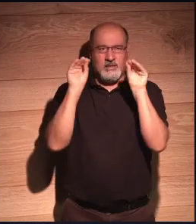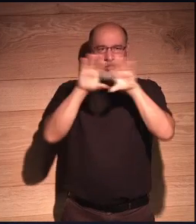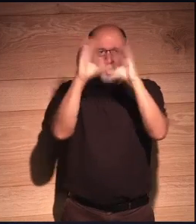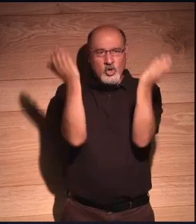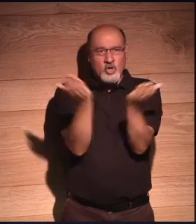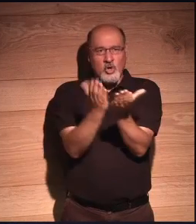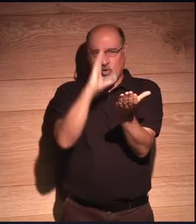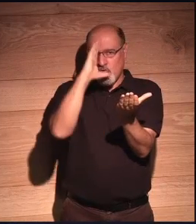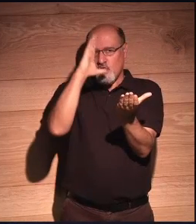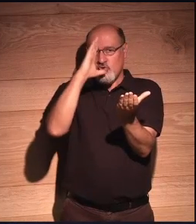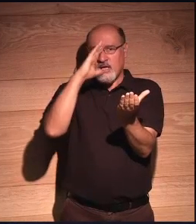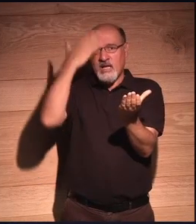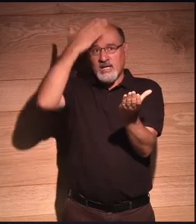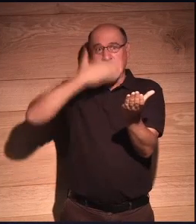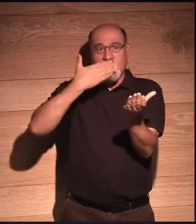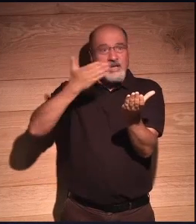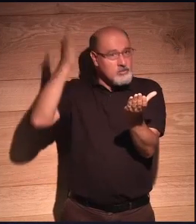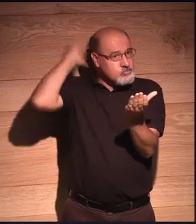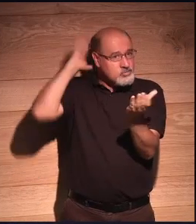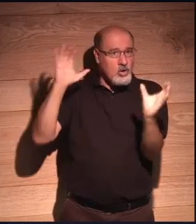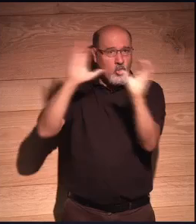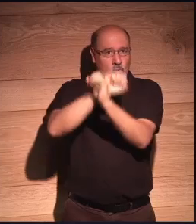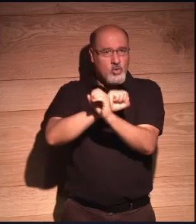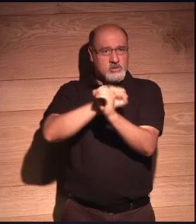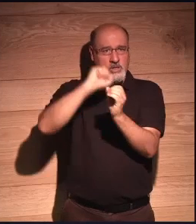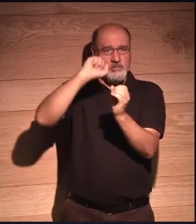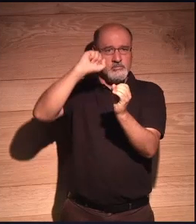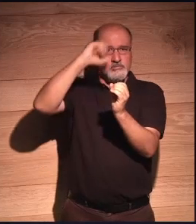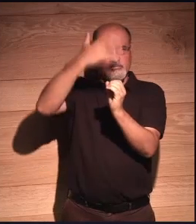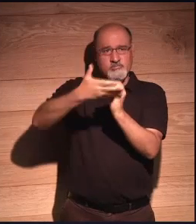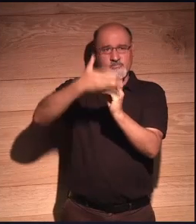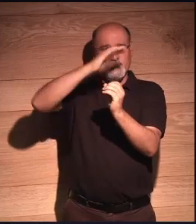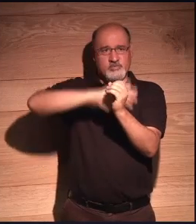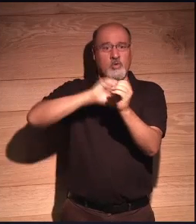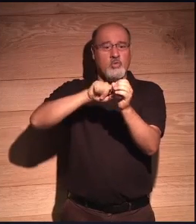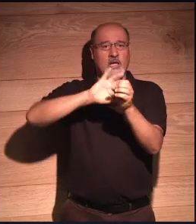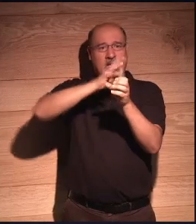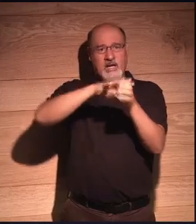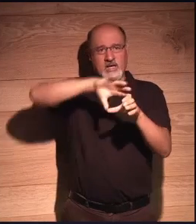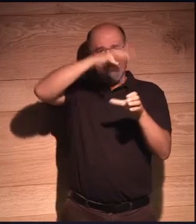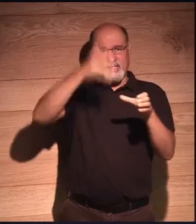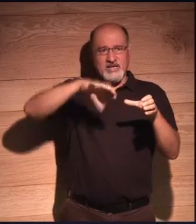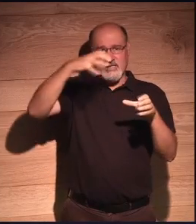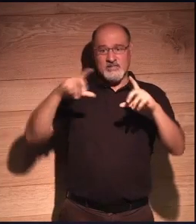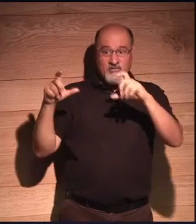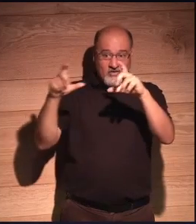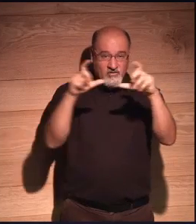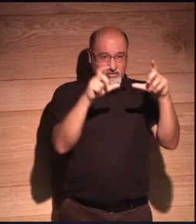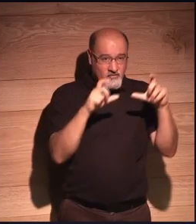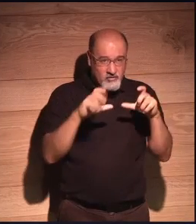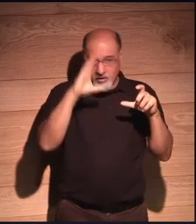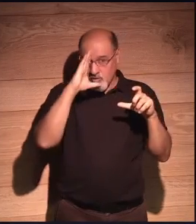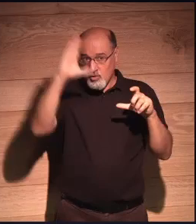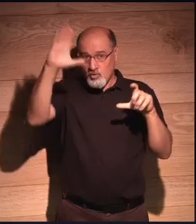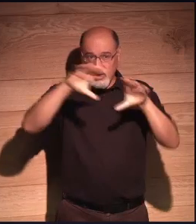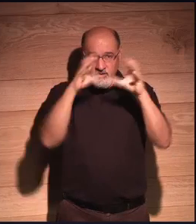Entonces las caras de la Luna son muy diferentes, una tiene muchos más cráteres que otros. Si os fijáis en las fotografías de la Luna,